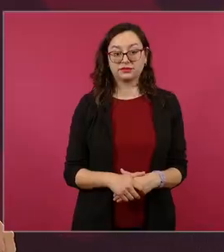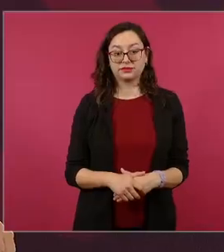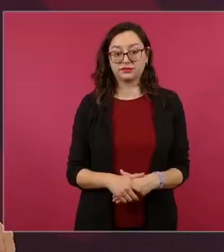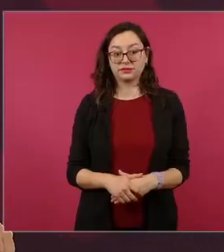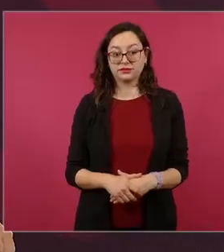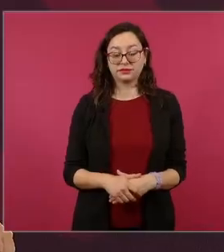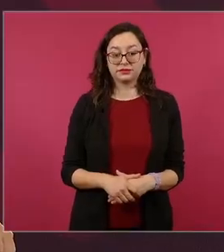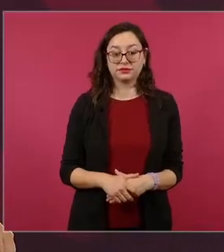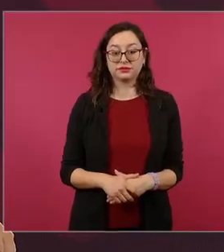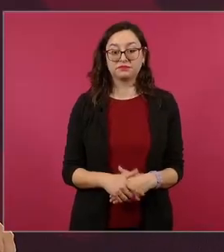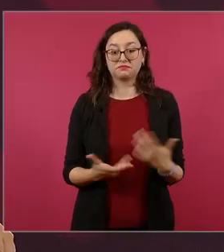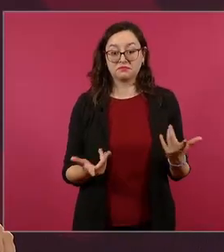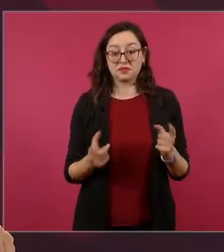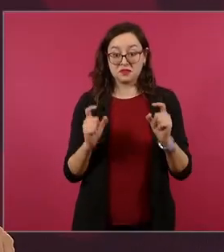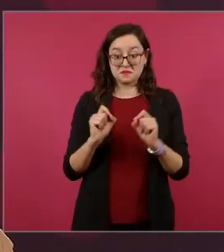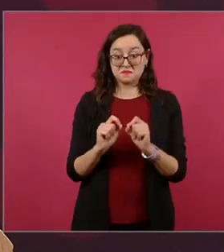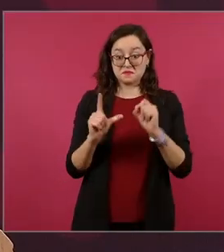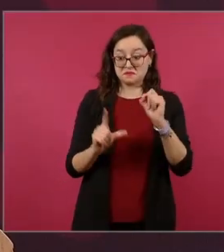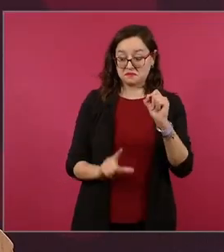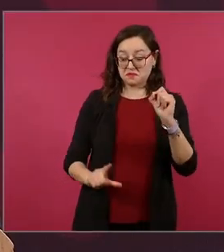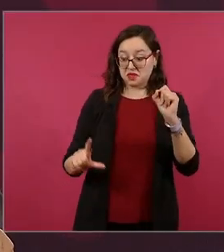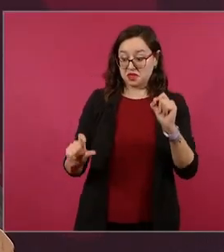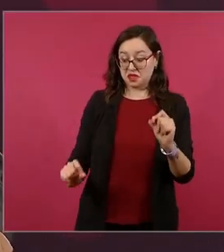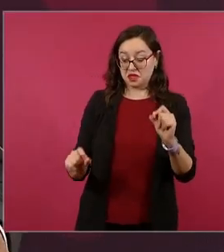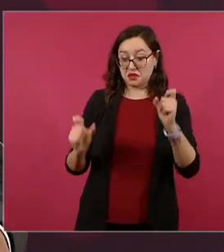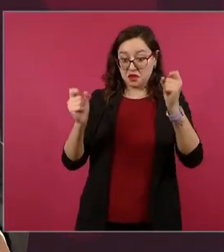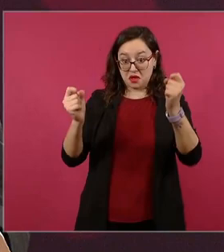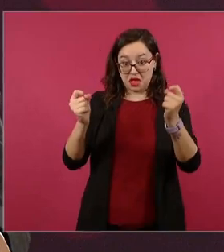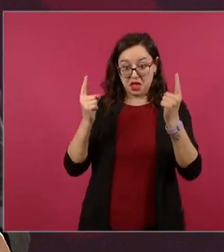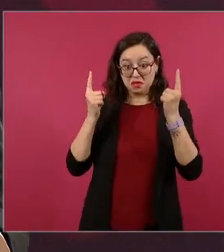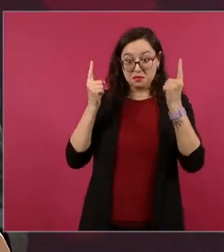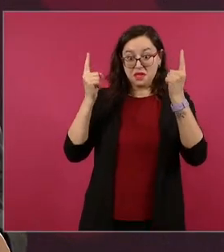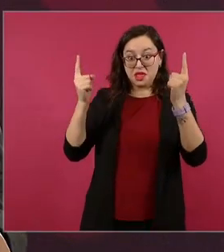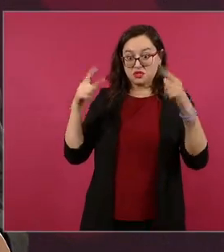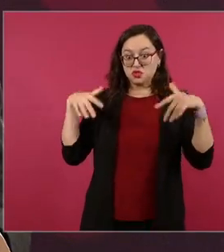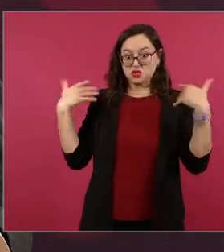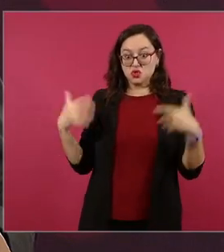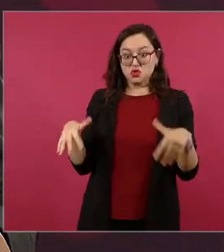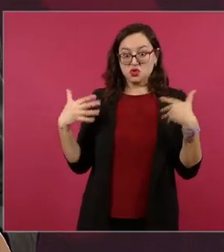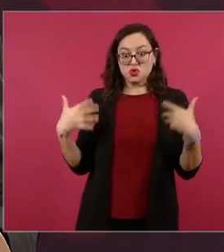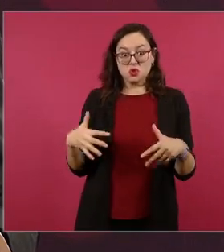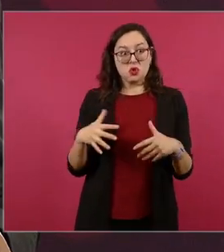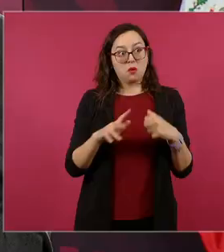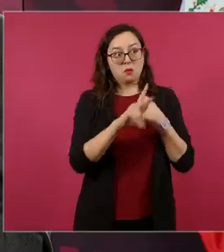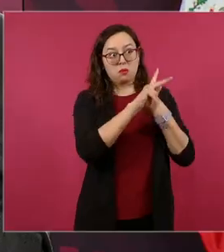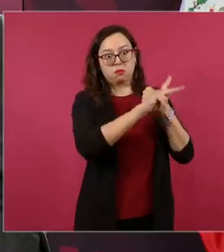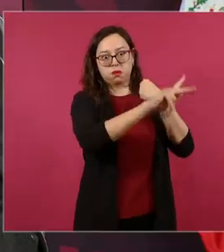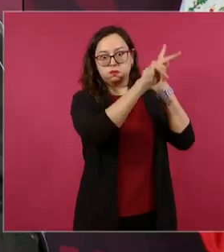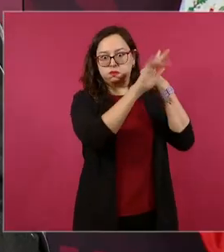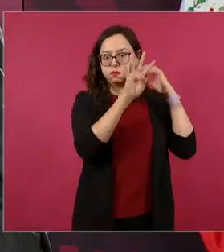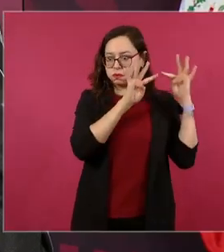el prestigio de México en el concierto de las naciones.